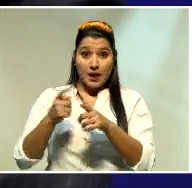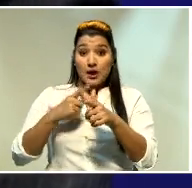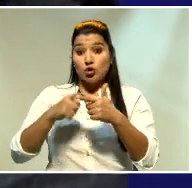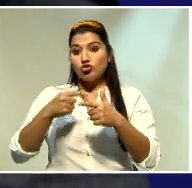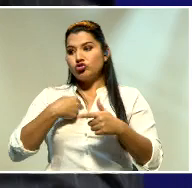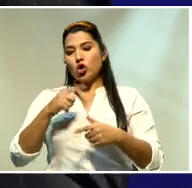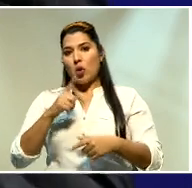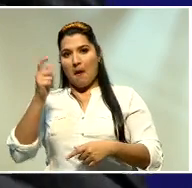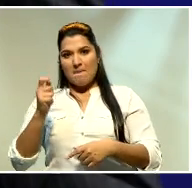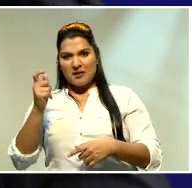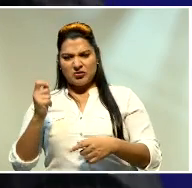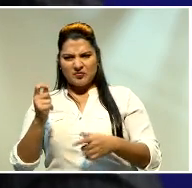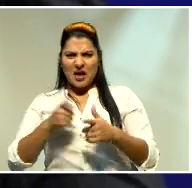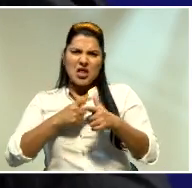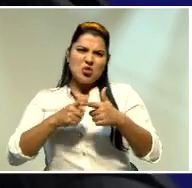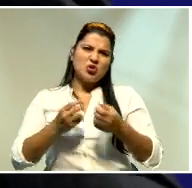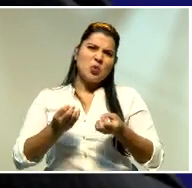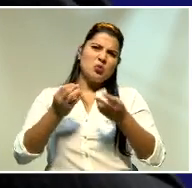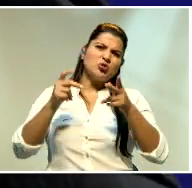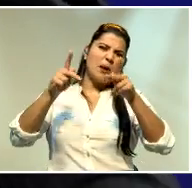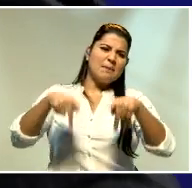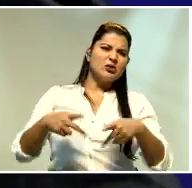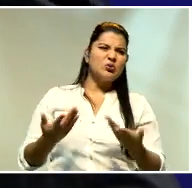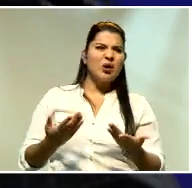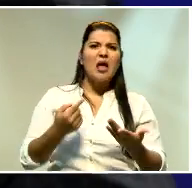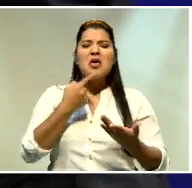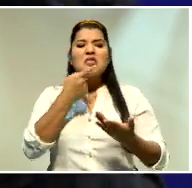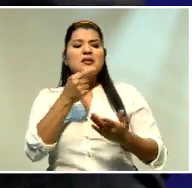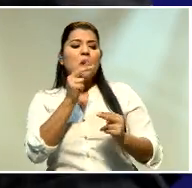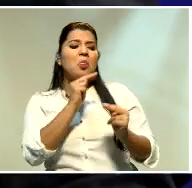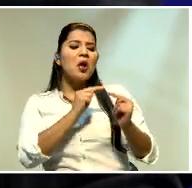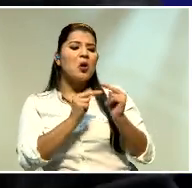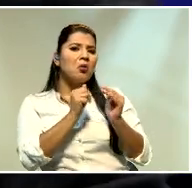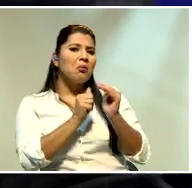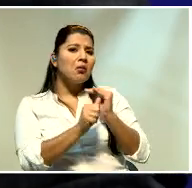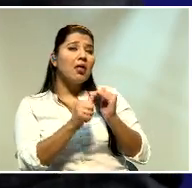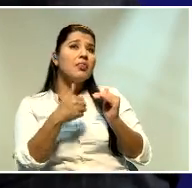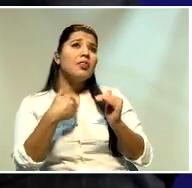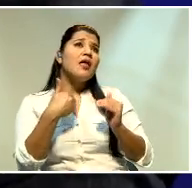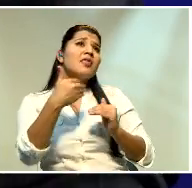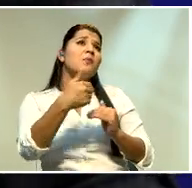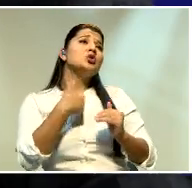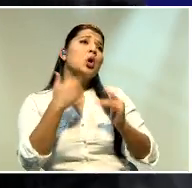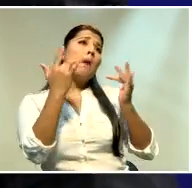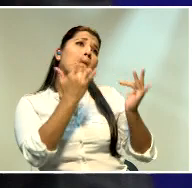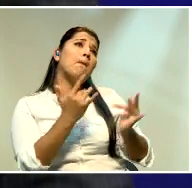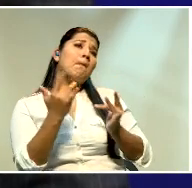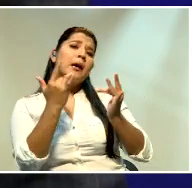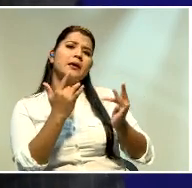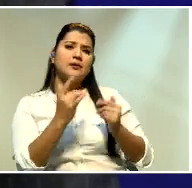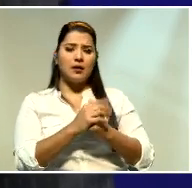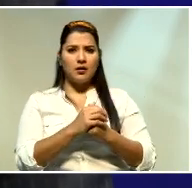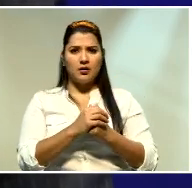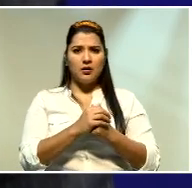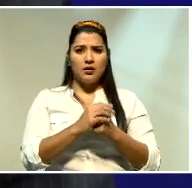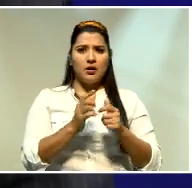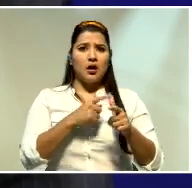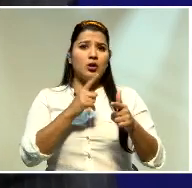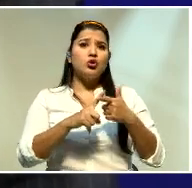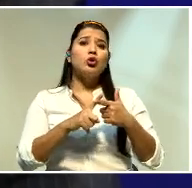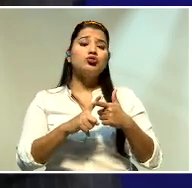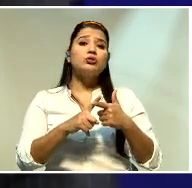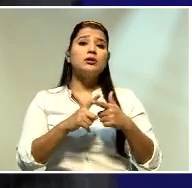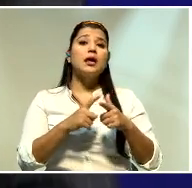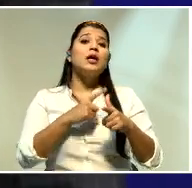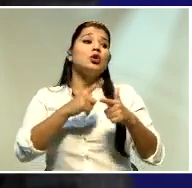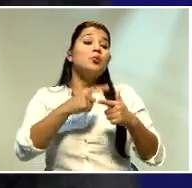pensiona. Entonces mucha gente ha especulado de que eso es un trinquete y que entonces yo después me hago la víctima y me van a decir, no, pero usted es irrenunciable y aquí está su plata. Y yo tengo que